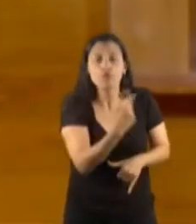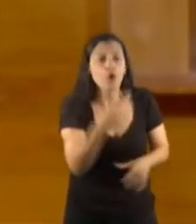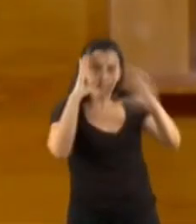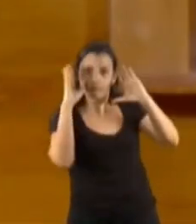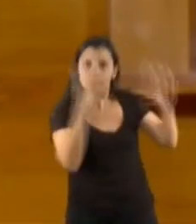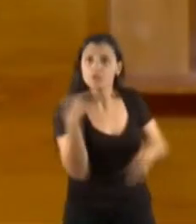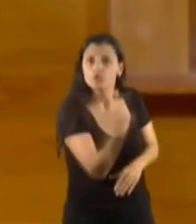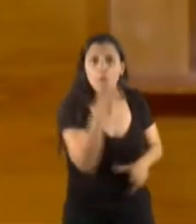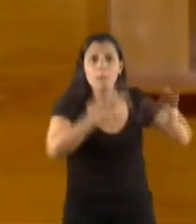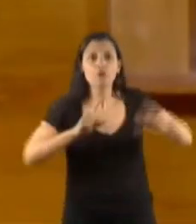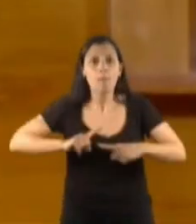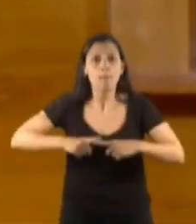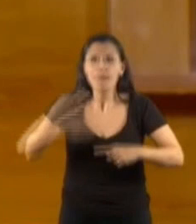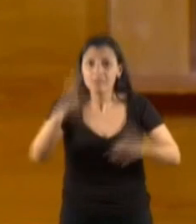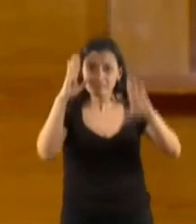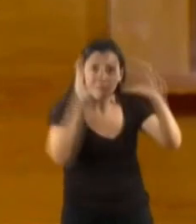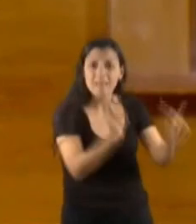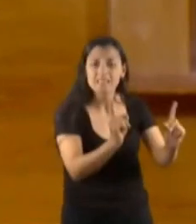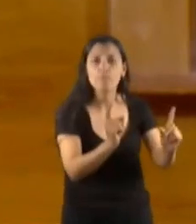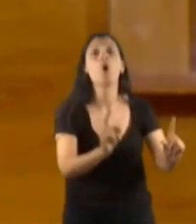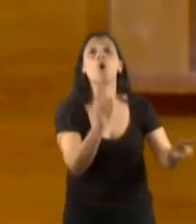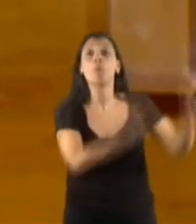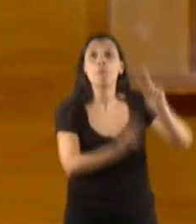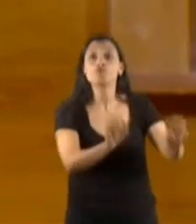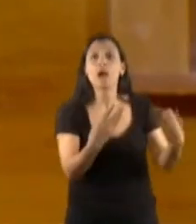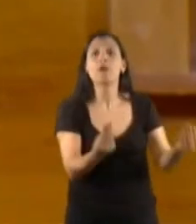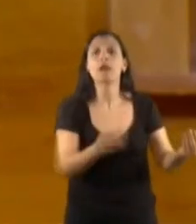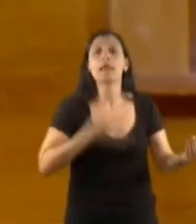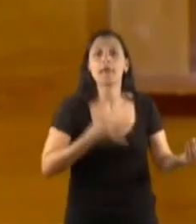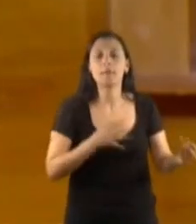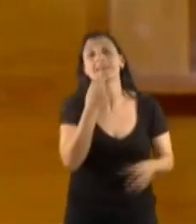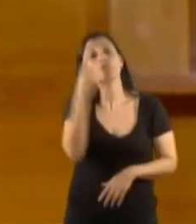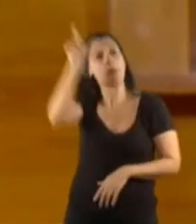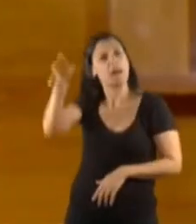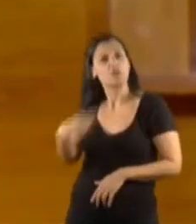todos los que hacemos política y cuando alguien dice